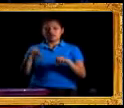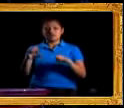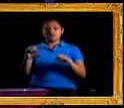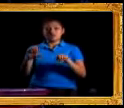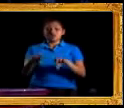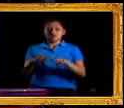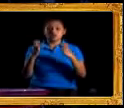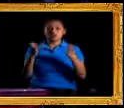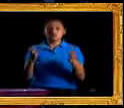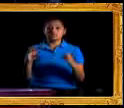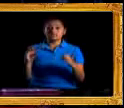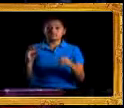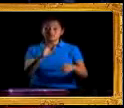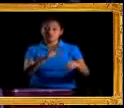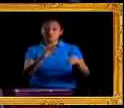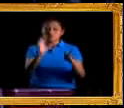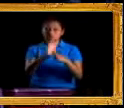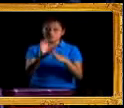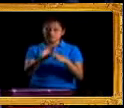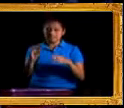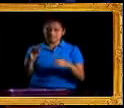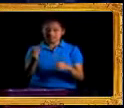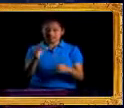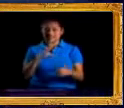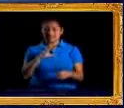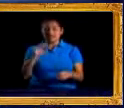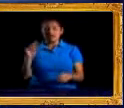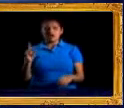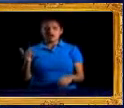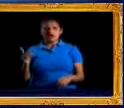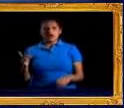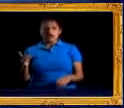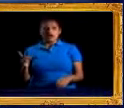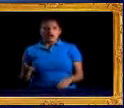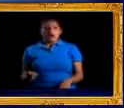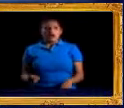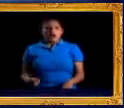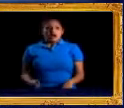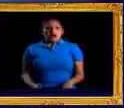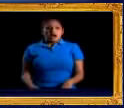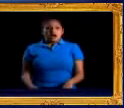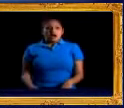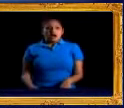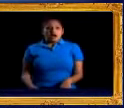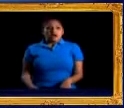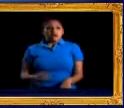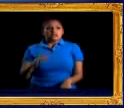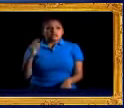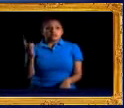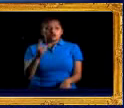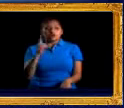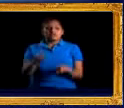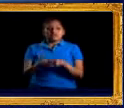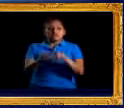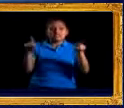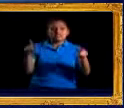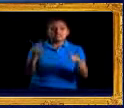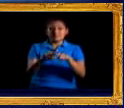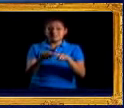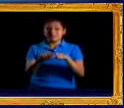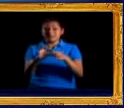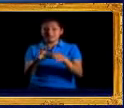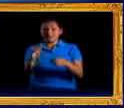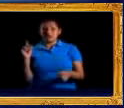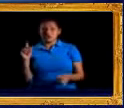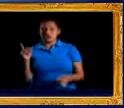el dólar han inundado todas las economías del mundo. Todas las divisas dependen del dólar.